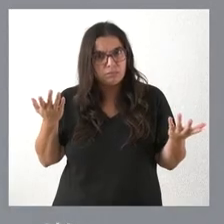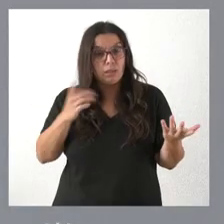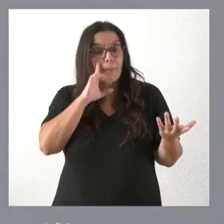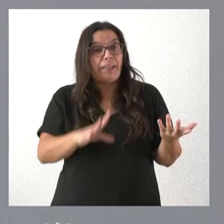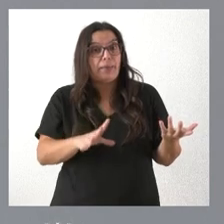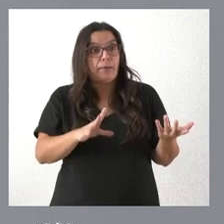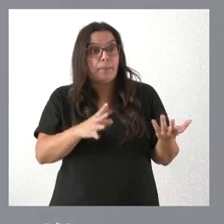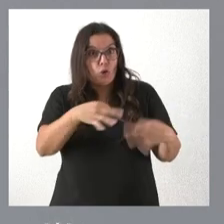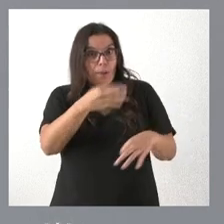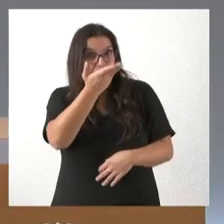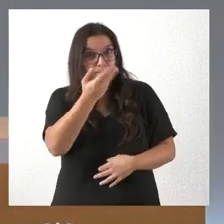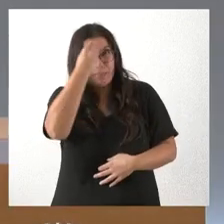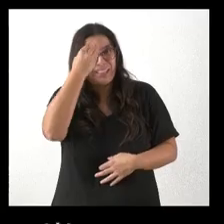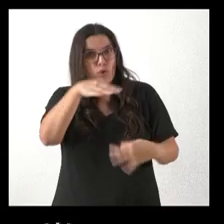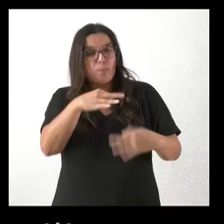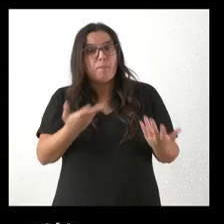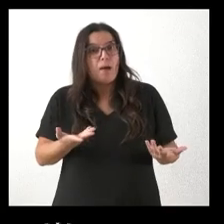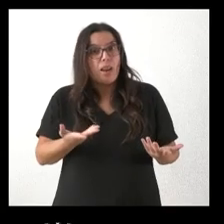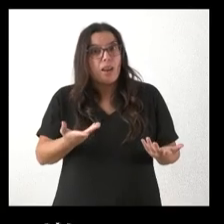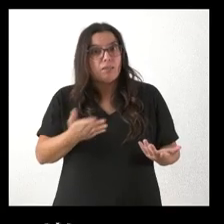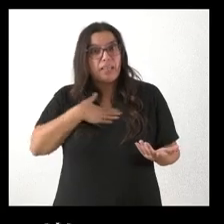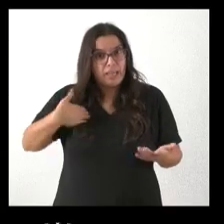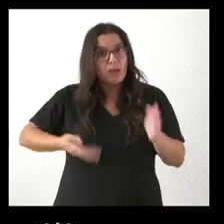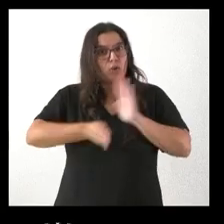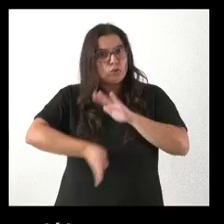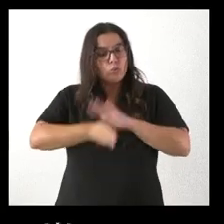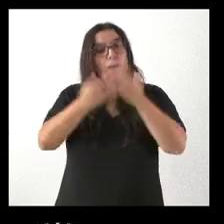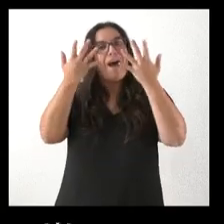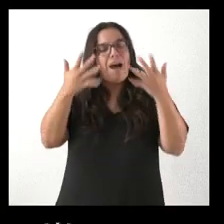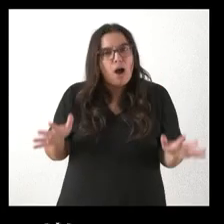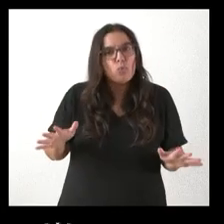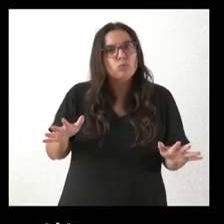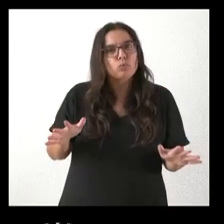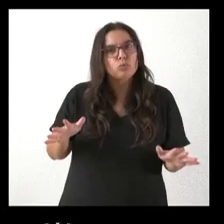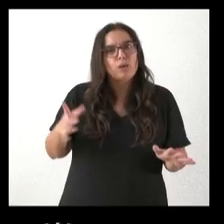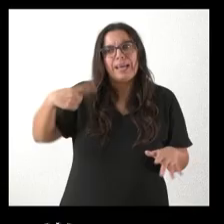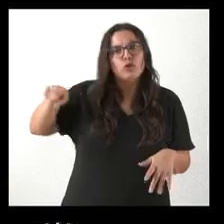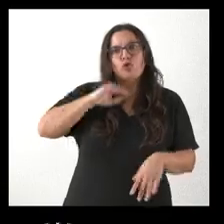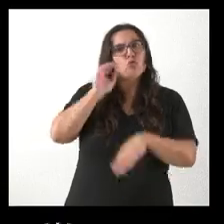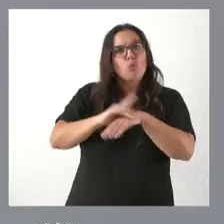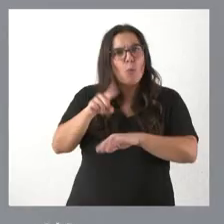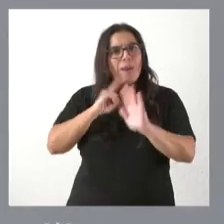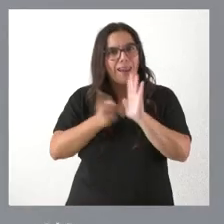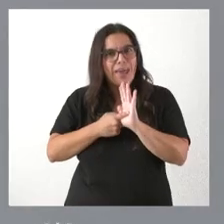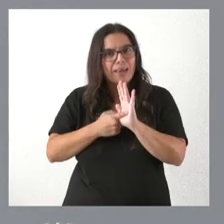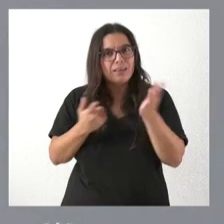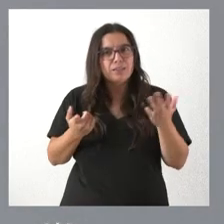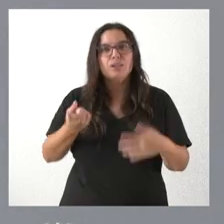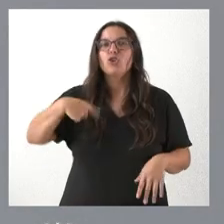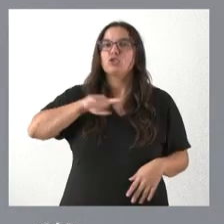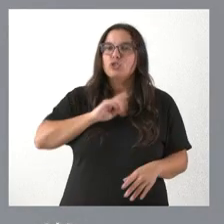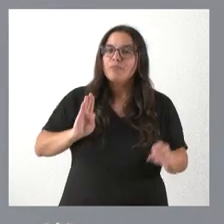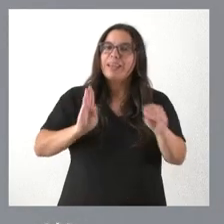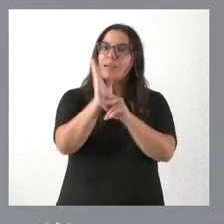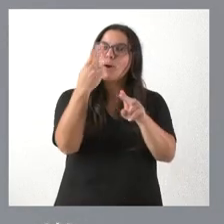les parece normal y quieren seguir haciéndolo a pesar de que están al margen de la ley no estamos financiando una actividad